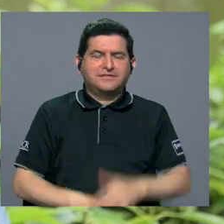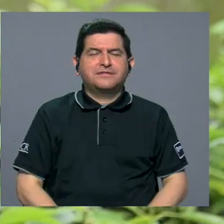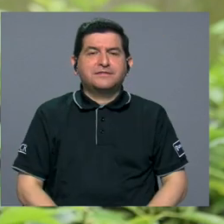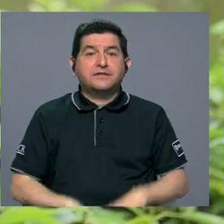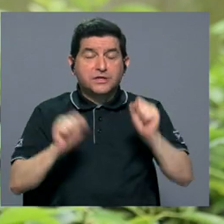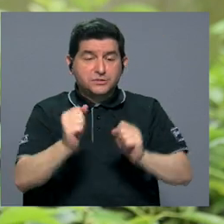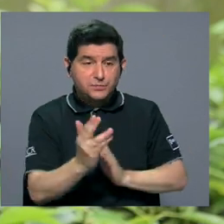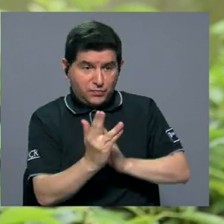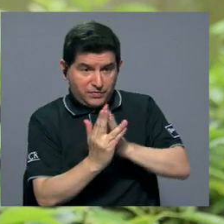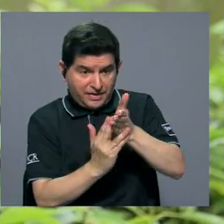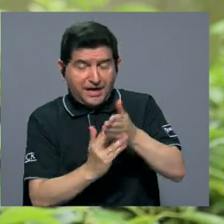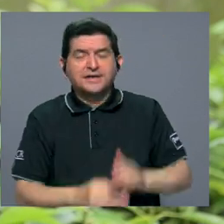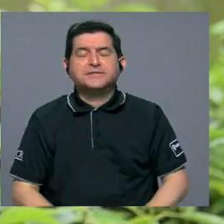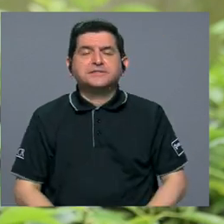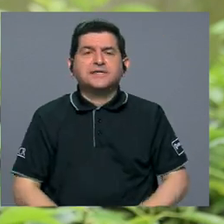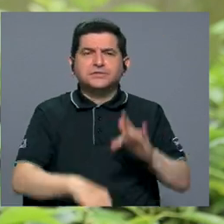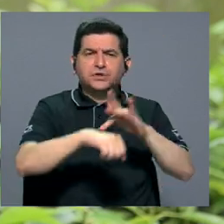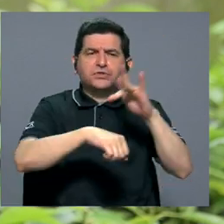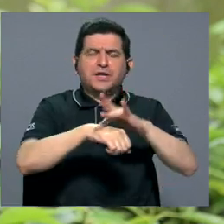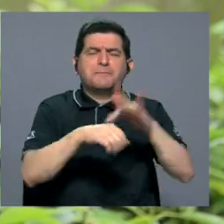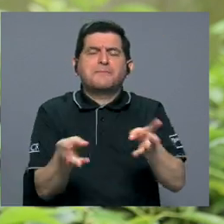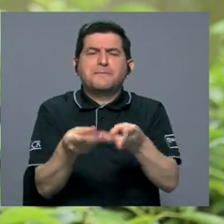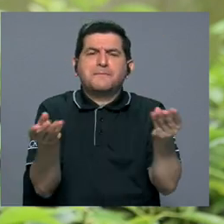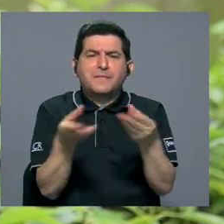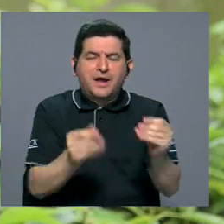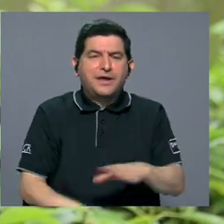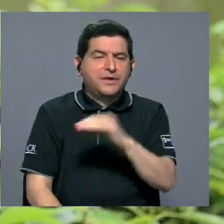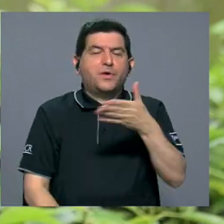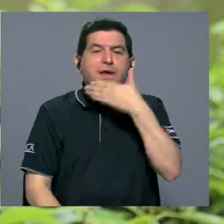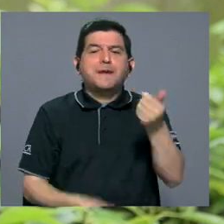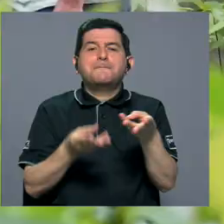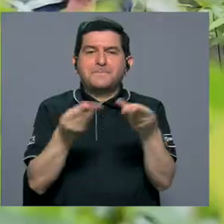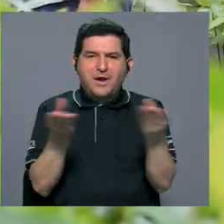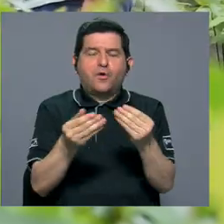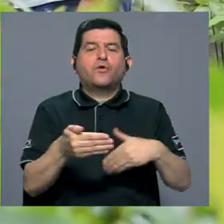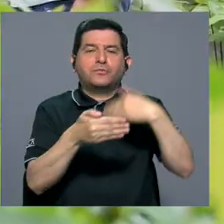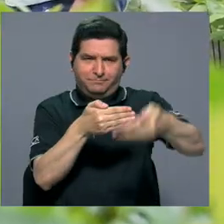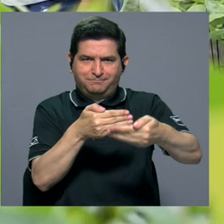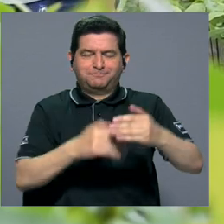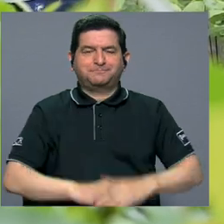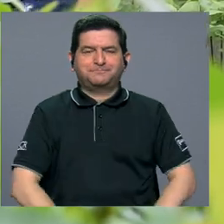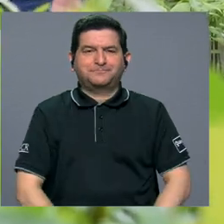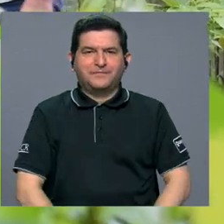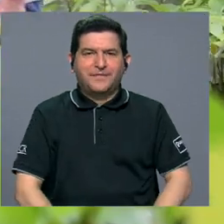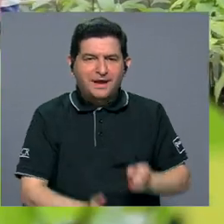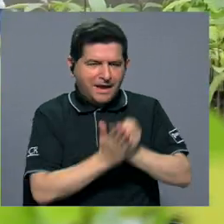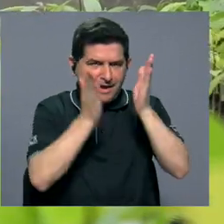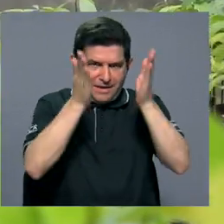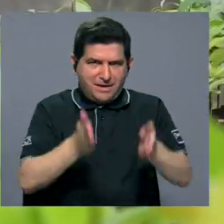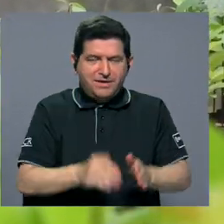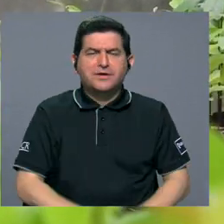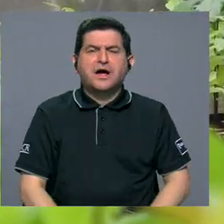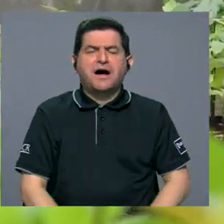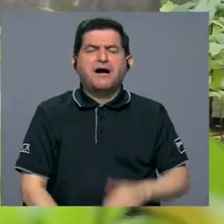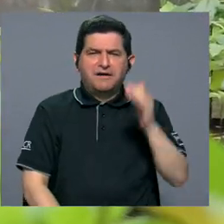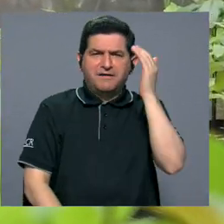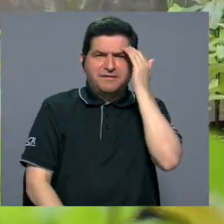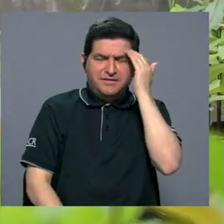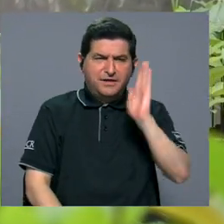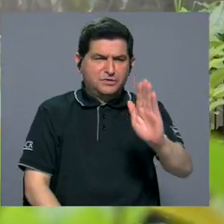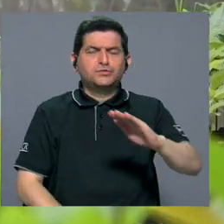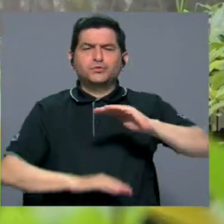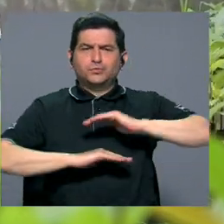una entrada a producción más precoz posiblemente y una mejor producción. El investigador reconoce que